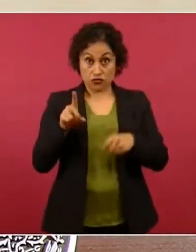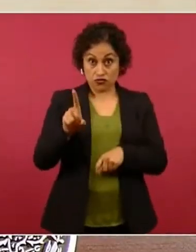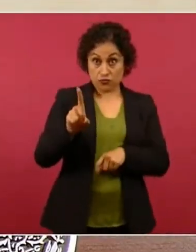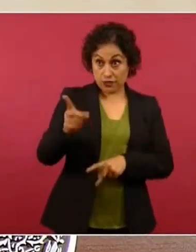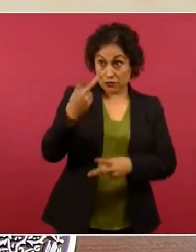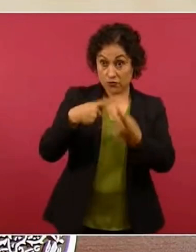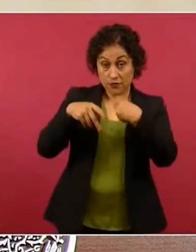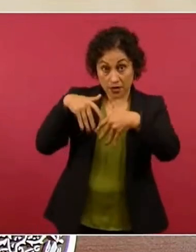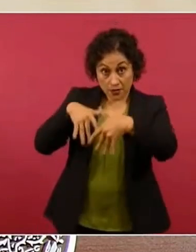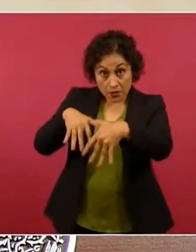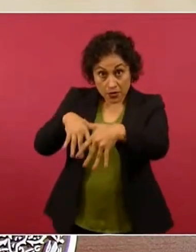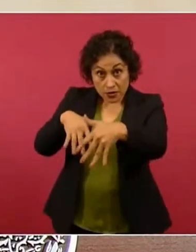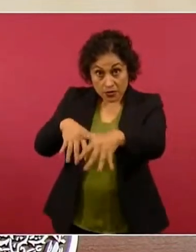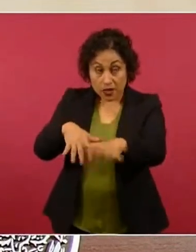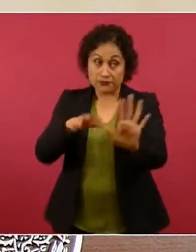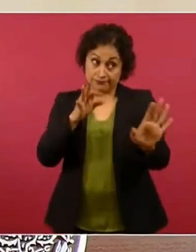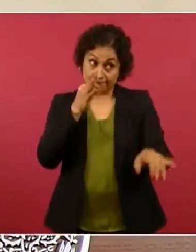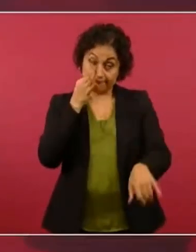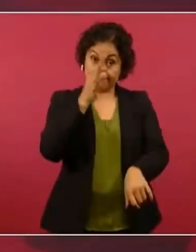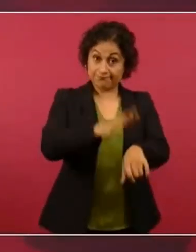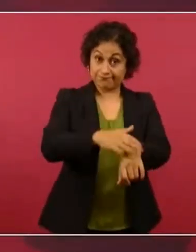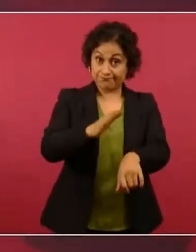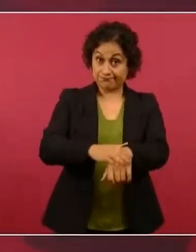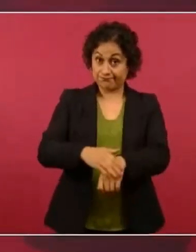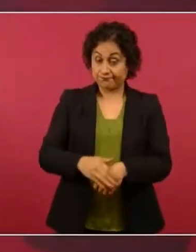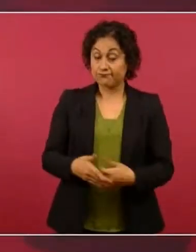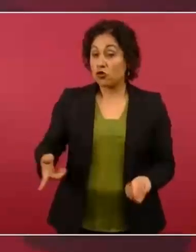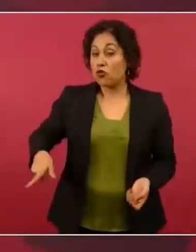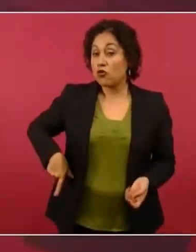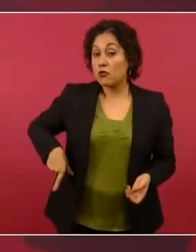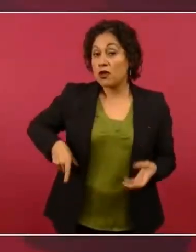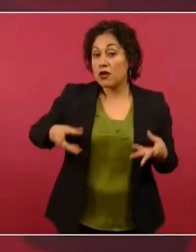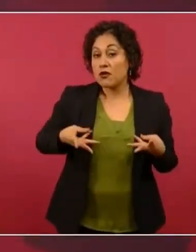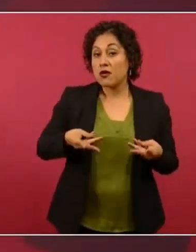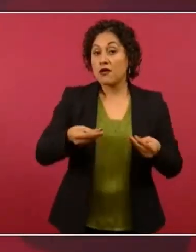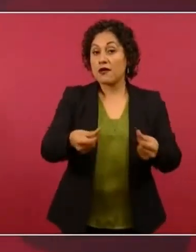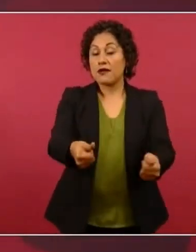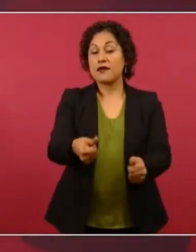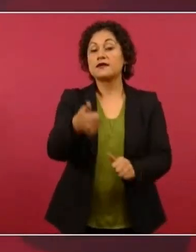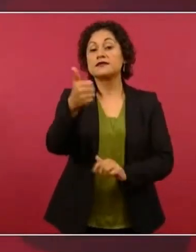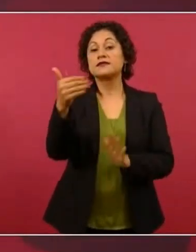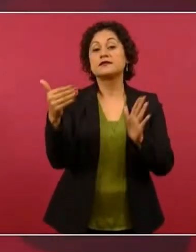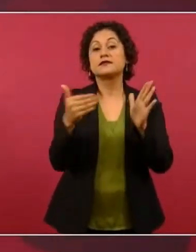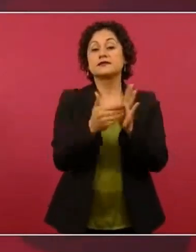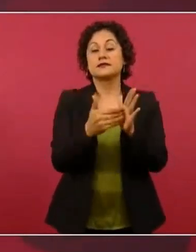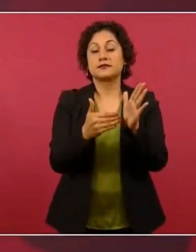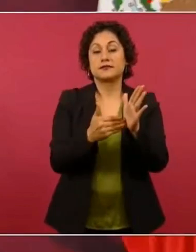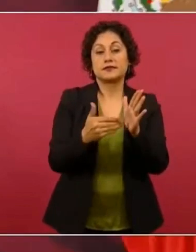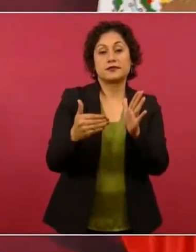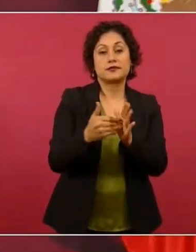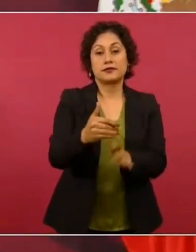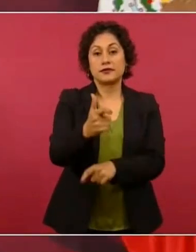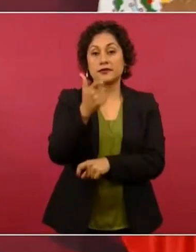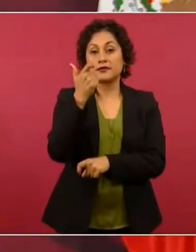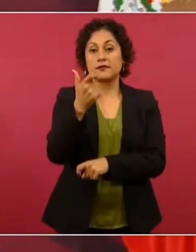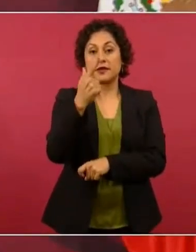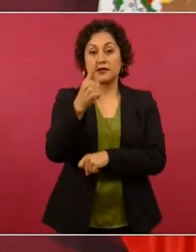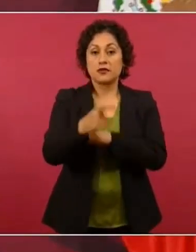el domingo costaba seis mil millones de pesos al año